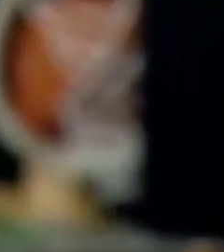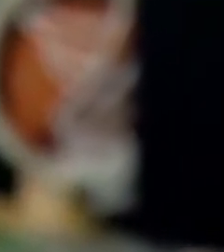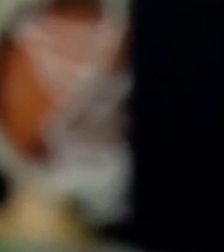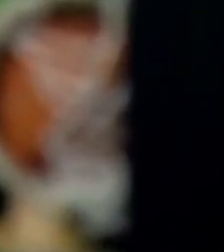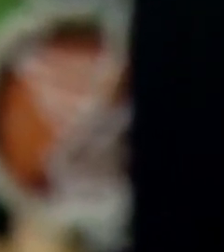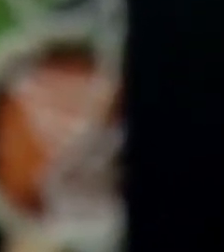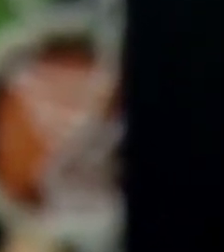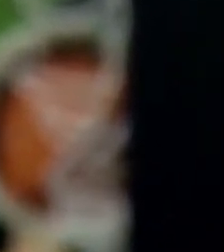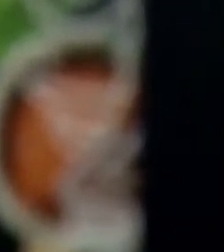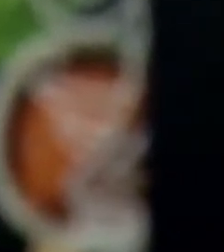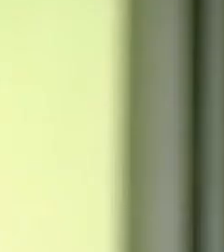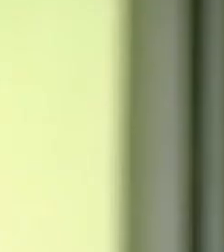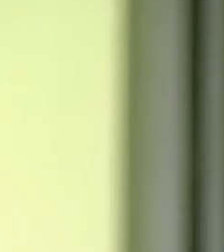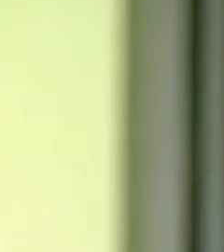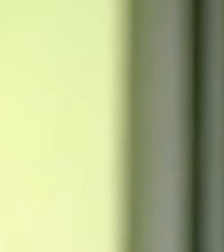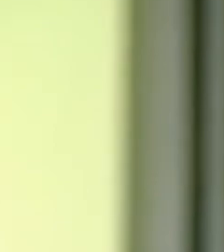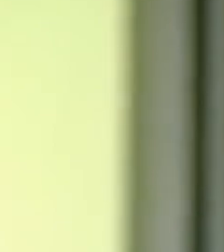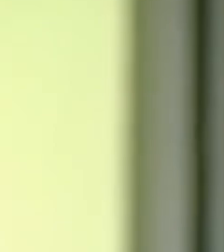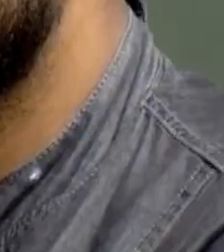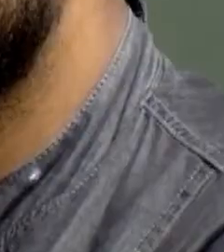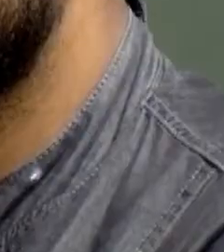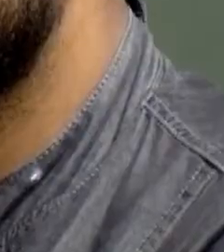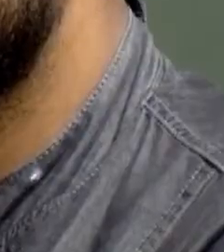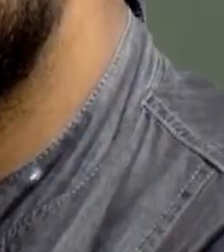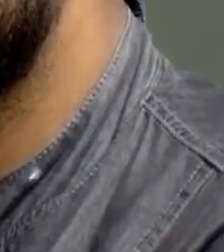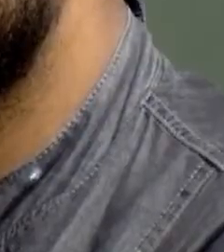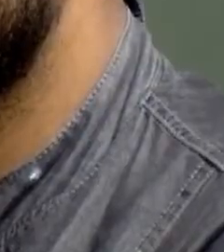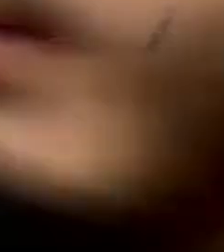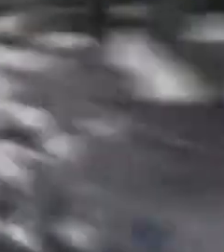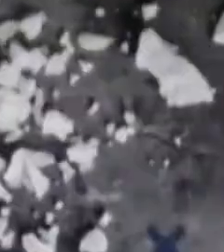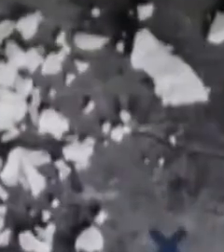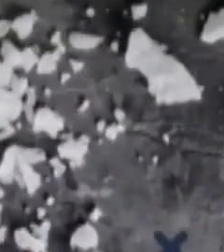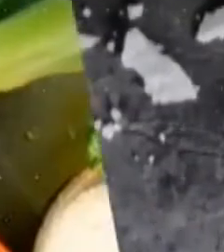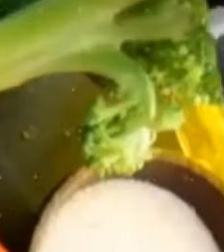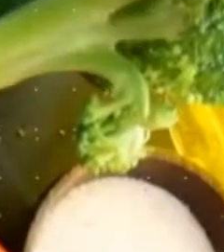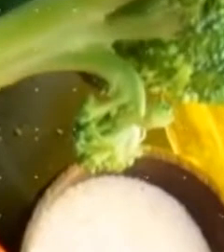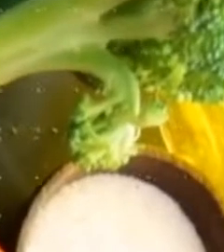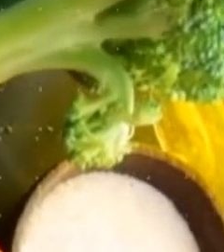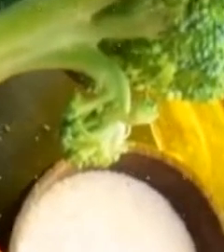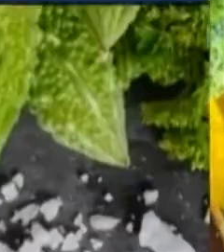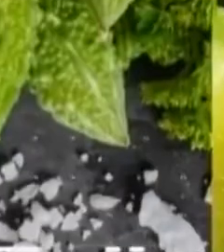mejores y están el día de hoy aquí en la gran final de La Sazón que nos une.